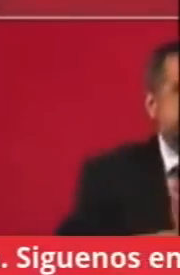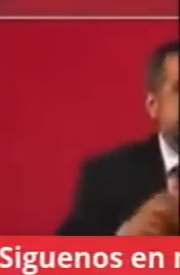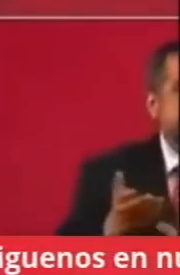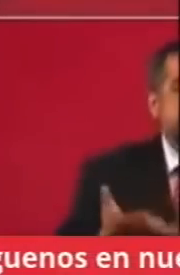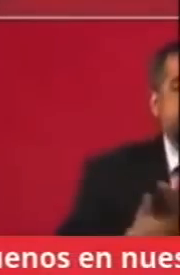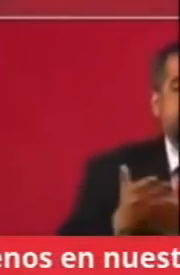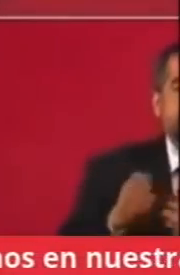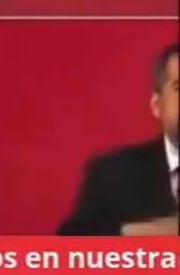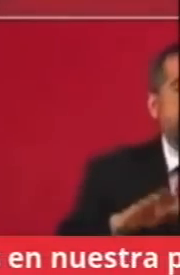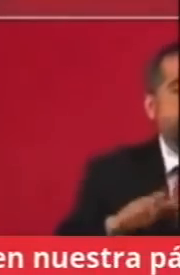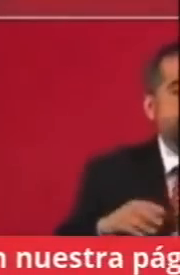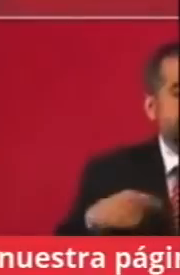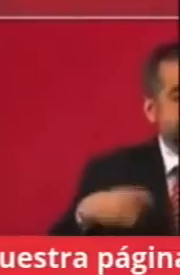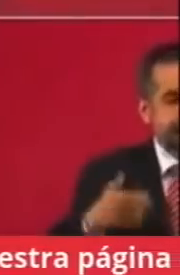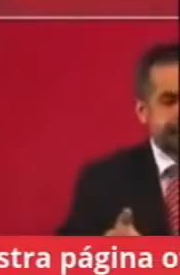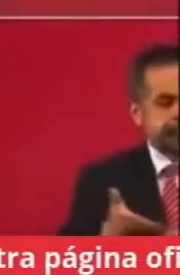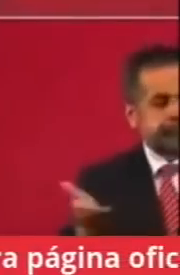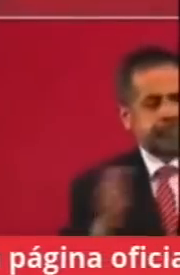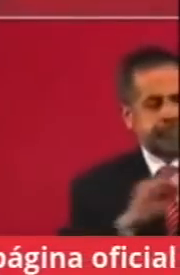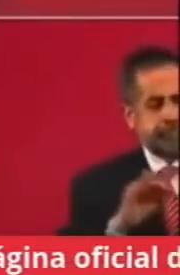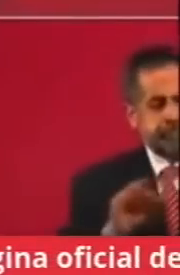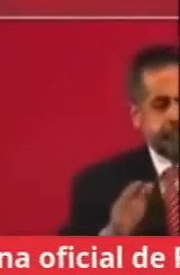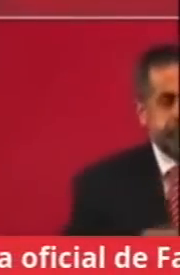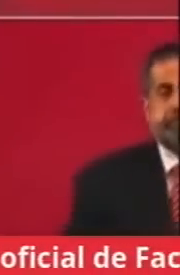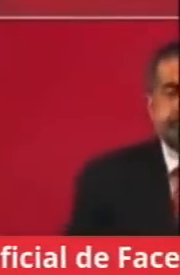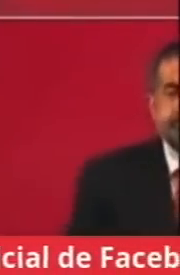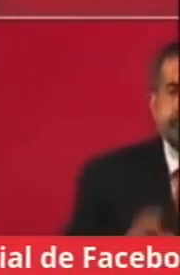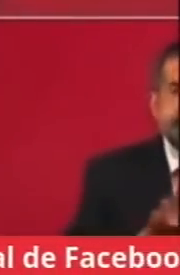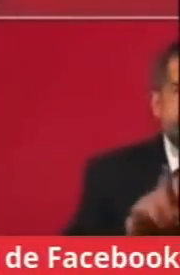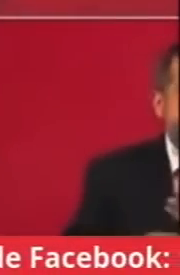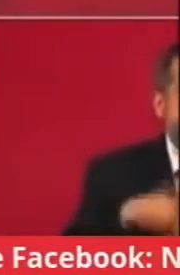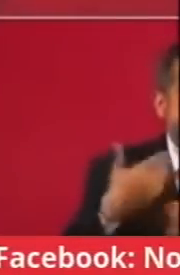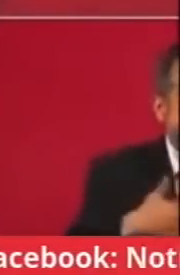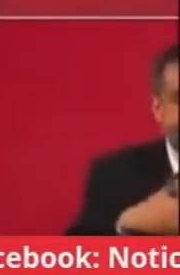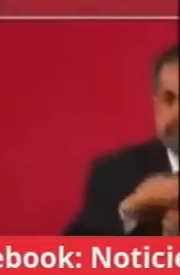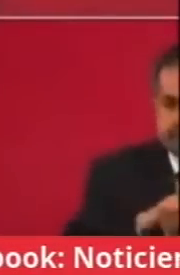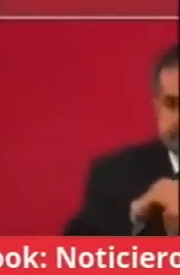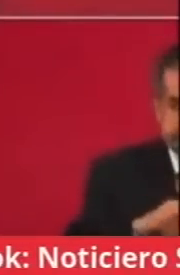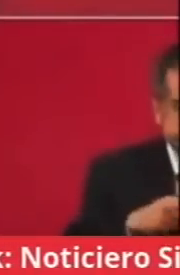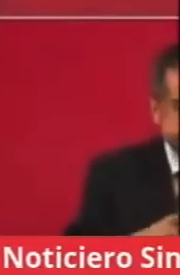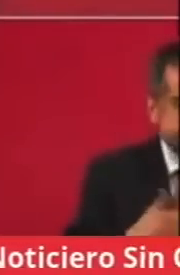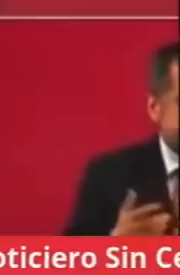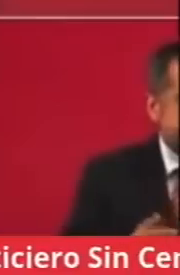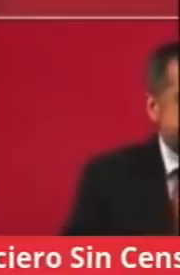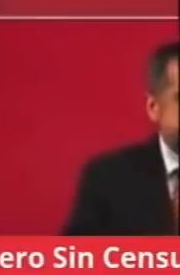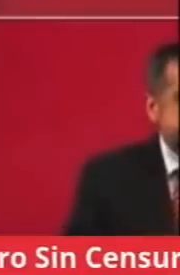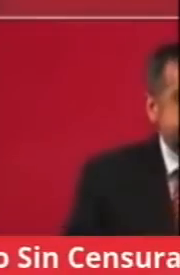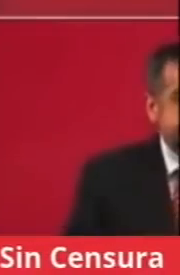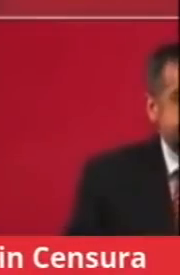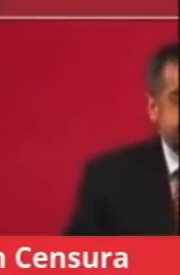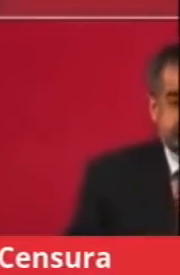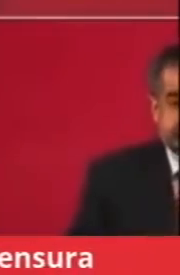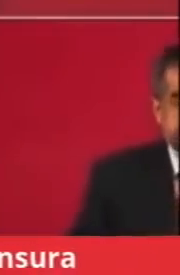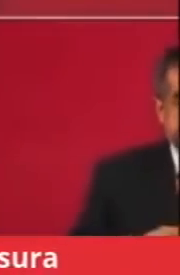la implementación del TEMEC, sobre todo con el tema de la nueva ley de las implementaciones en los temas de seguridad nacional,